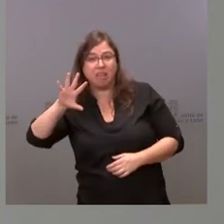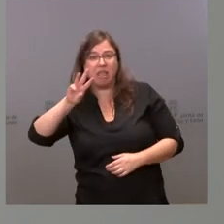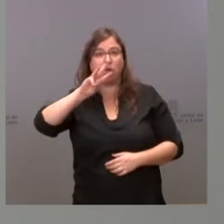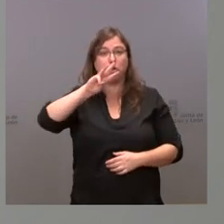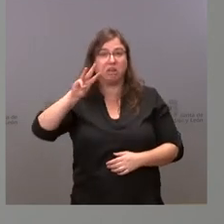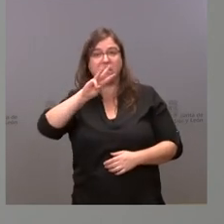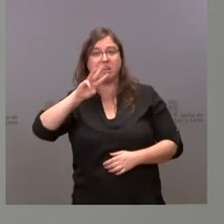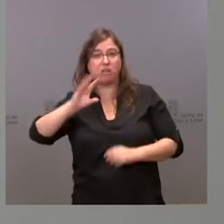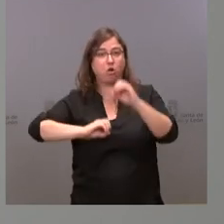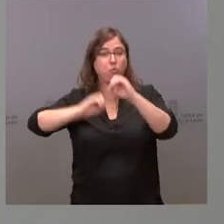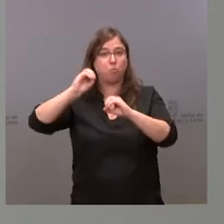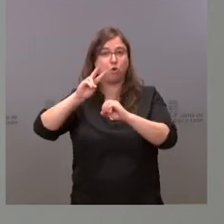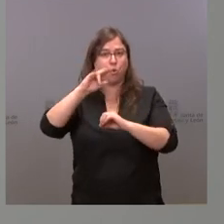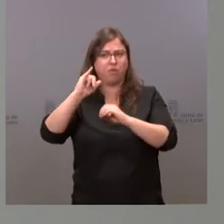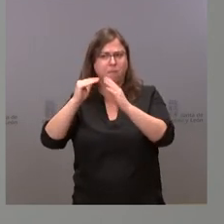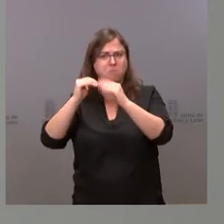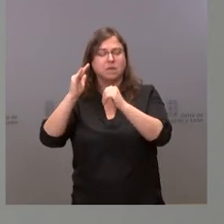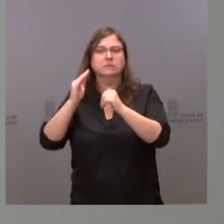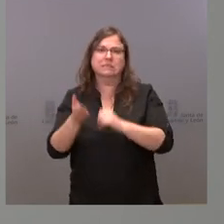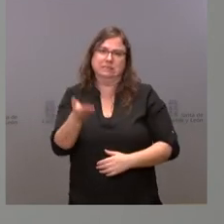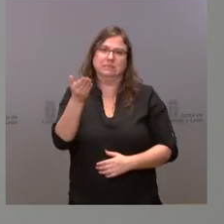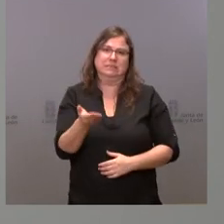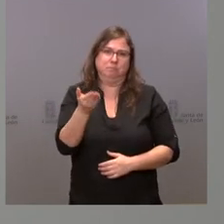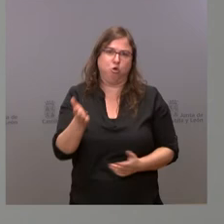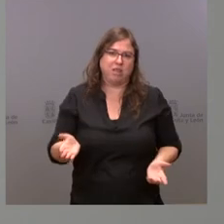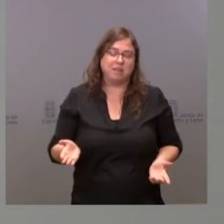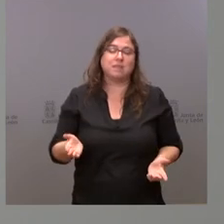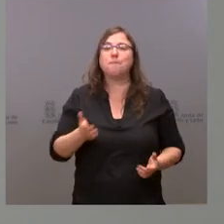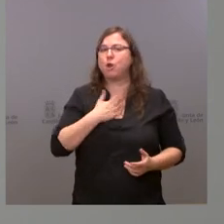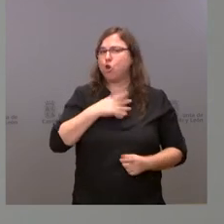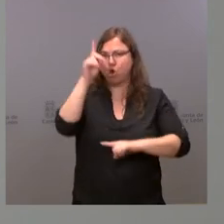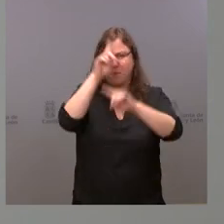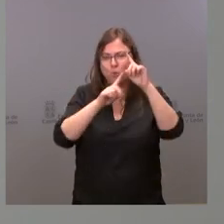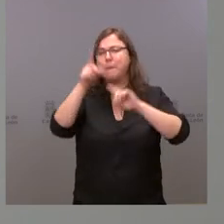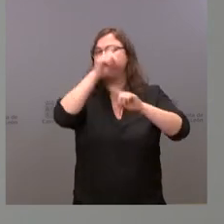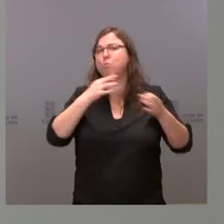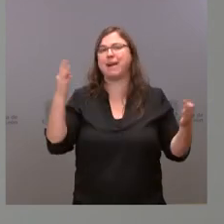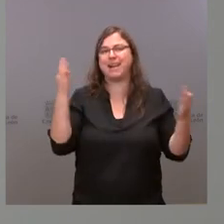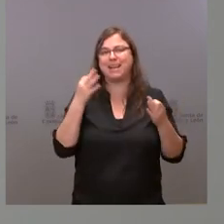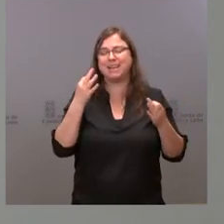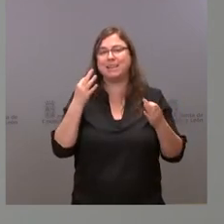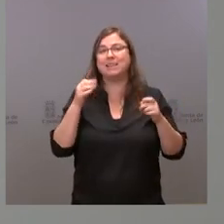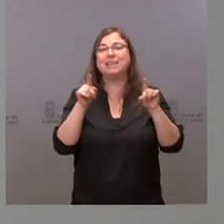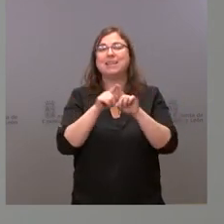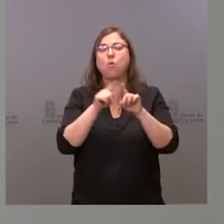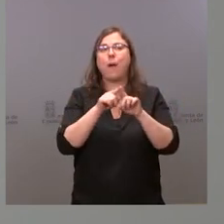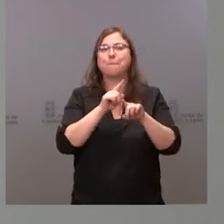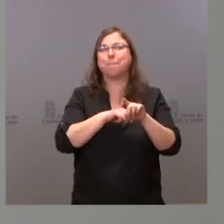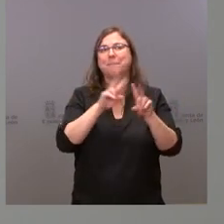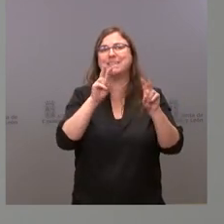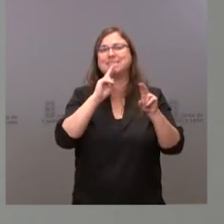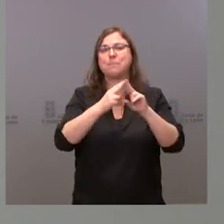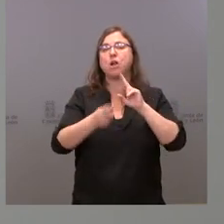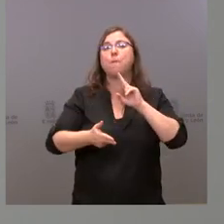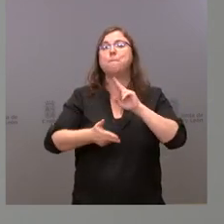que es un punto importante más que eso nos preocupa la la tendencia a la velocidad en el crecimiento